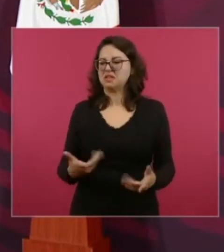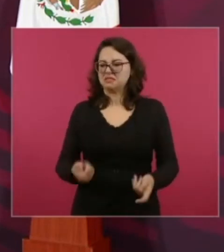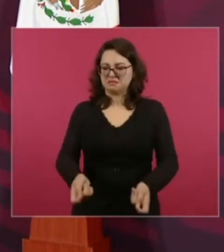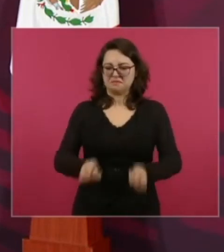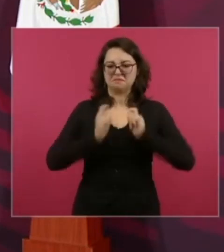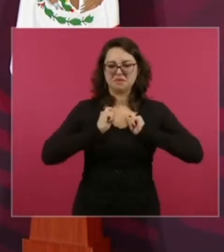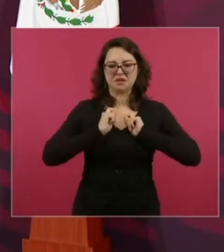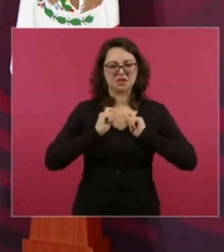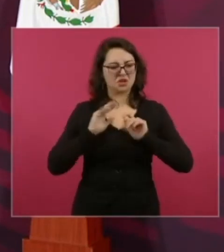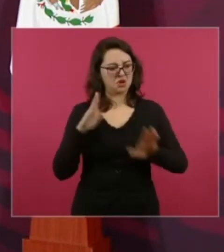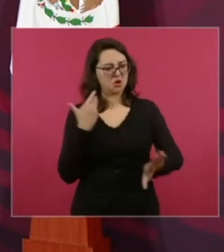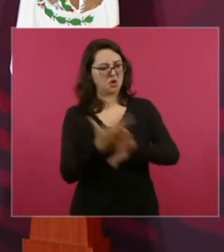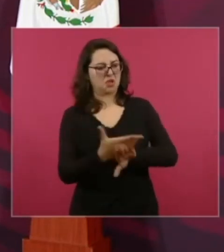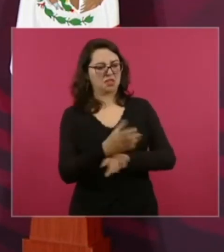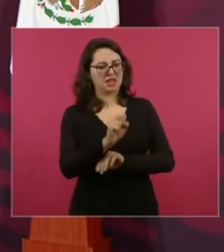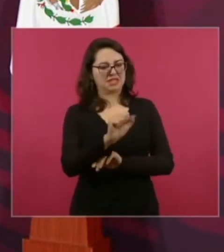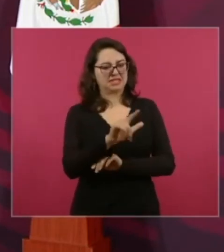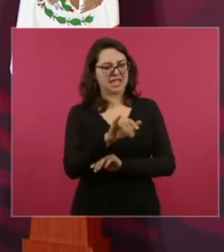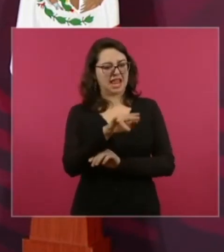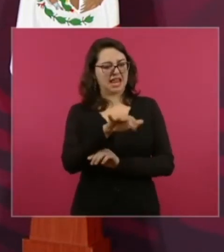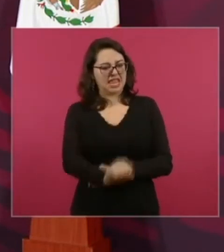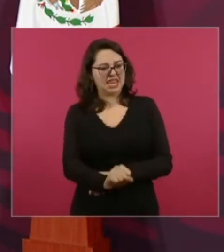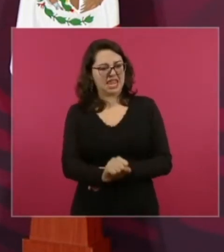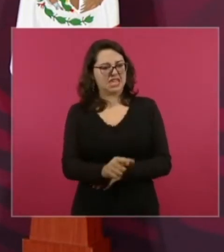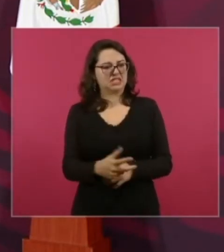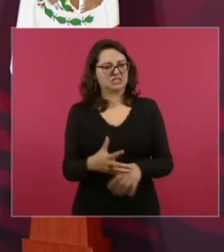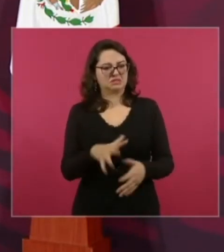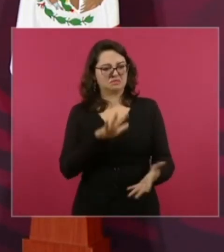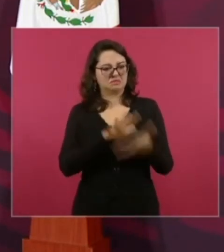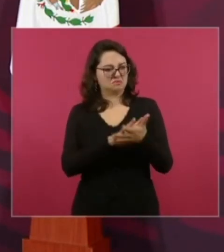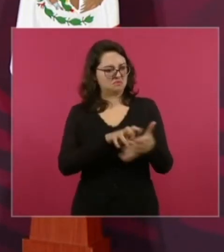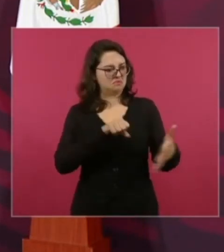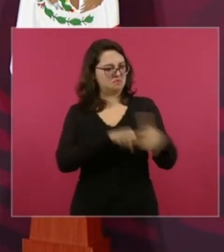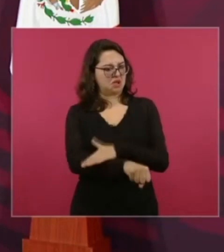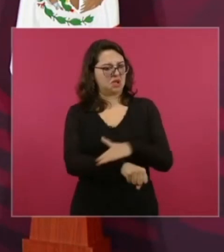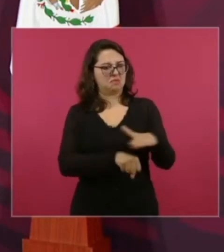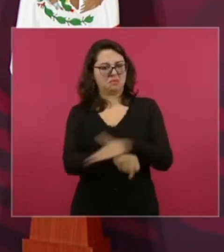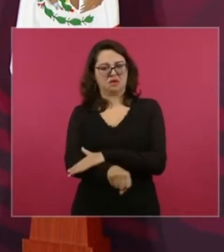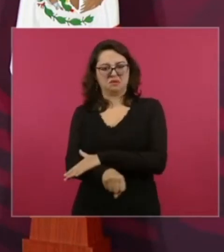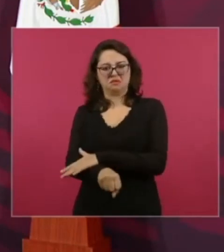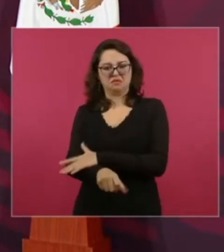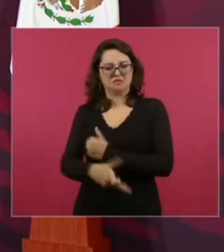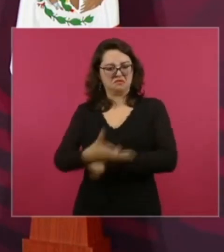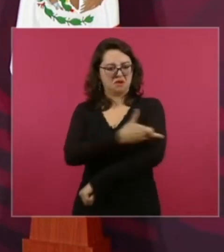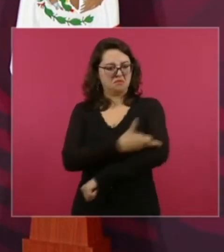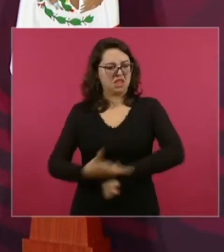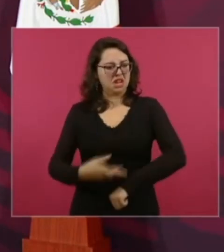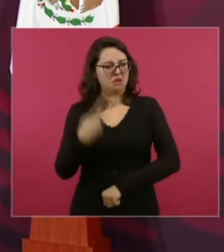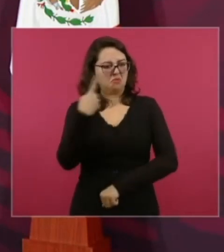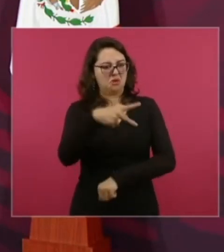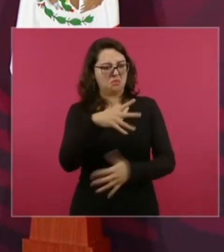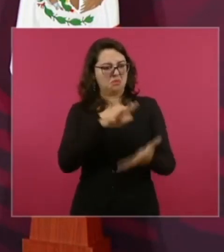a Salinas y a todos sus familiares.